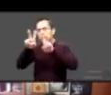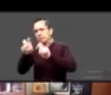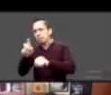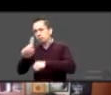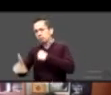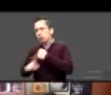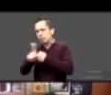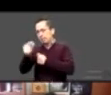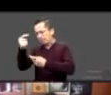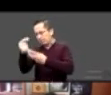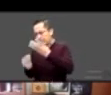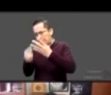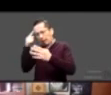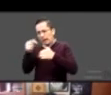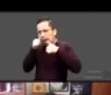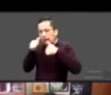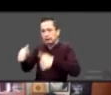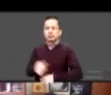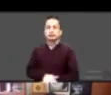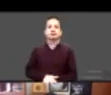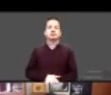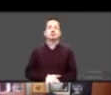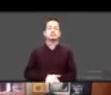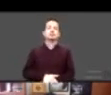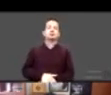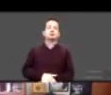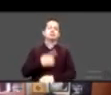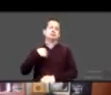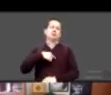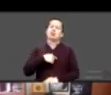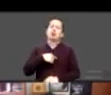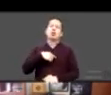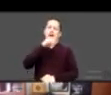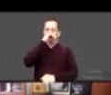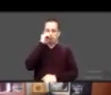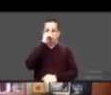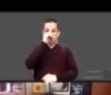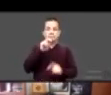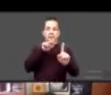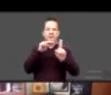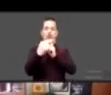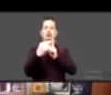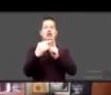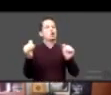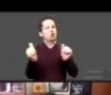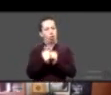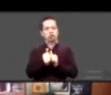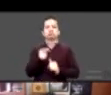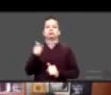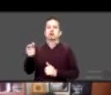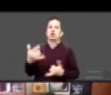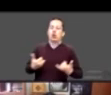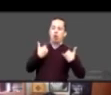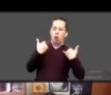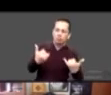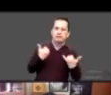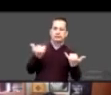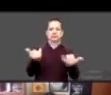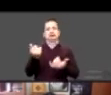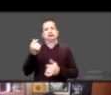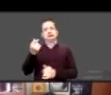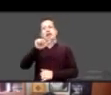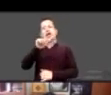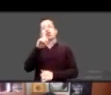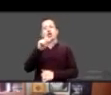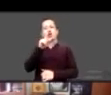tenemos muy claro el enfoque de adolescencia y juventudes, que ya todos mis compañeros en la mesa lo conocen muy bien, y tiene que ver de manera